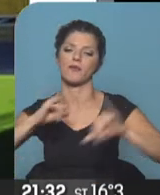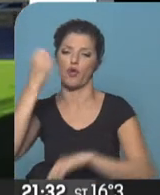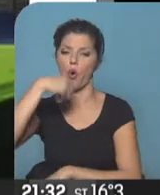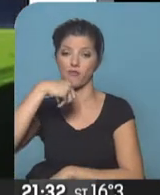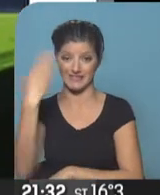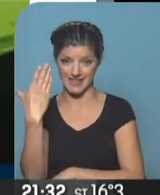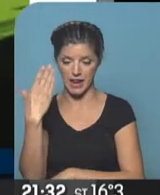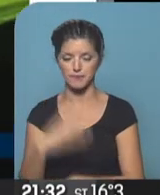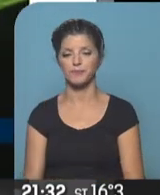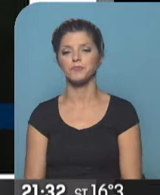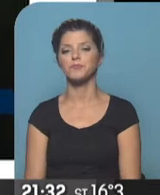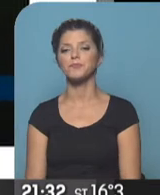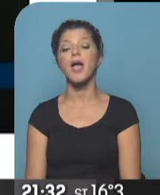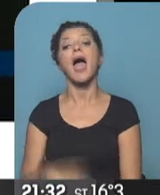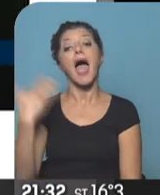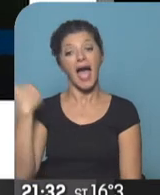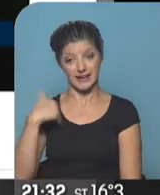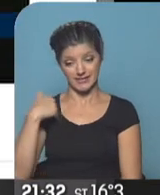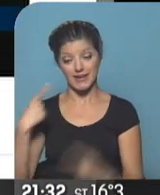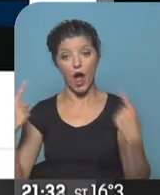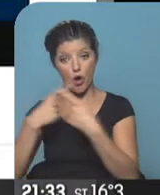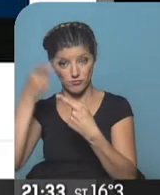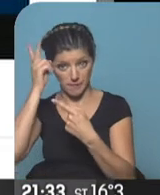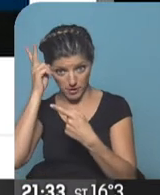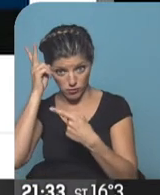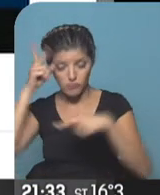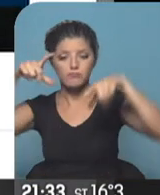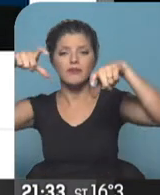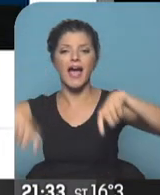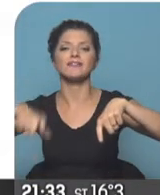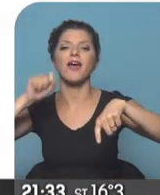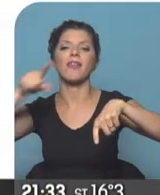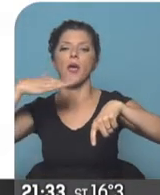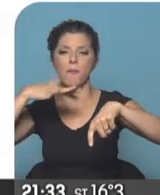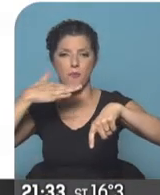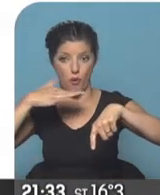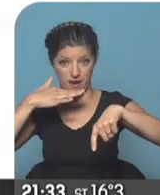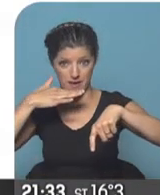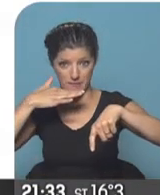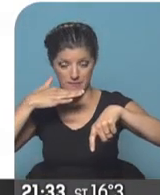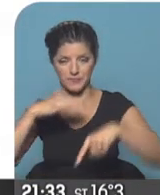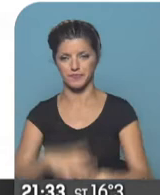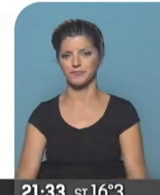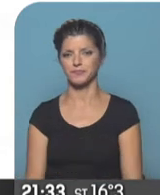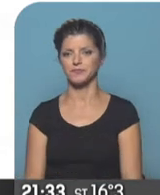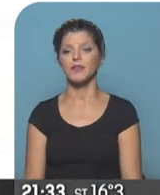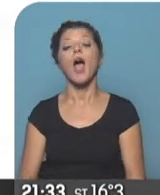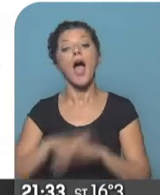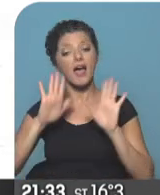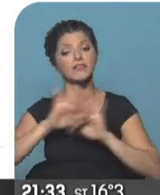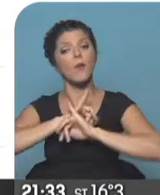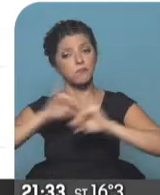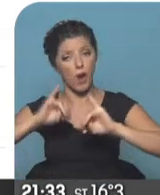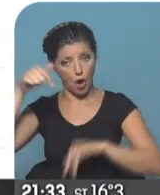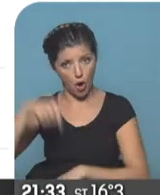selección argentina va a jugar su partido frente a Perú en la Bombonera de Buenos Aires, en la cancha de Boca. Así se lo anunciaba hoy